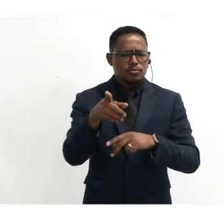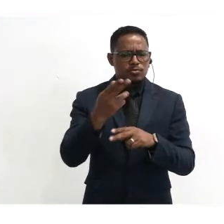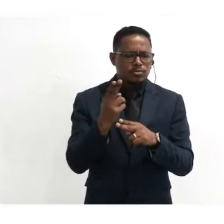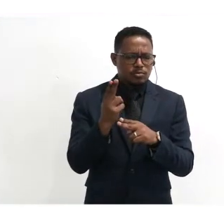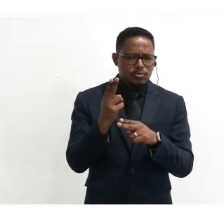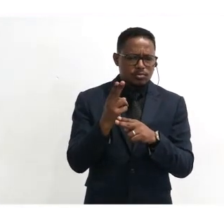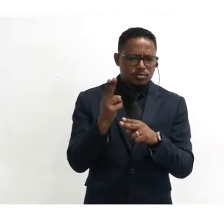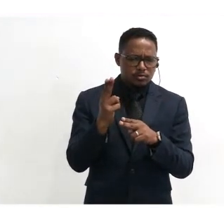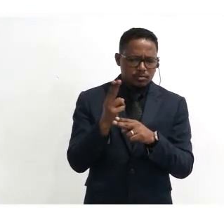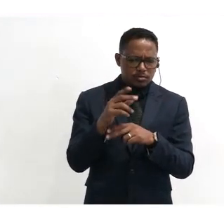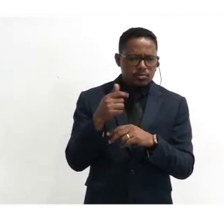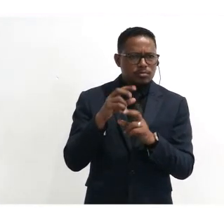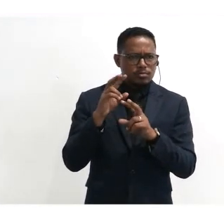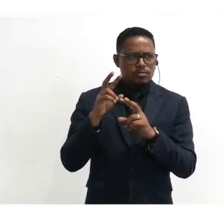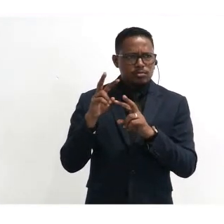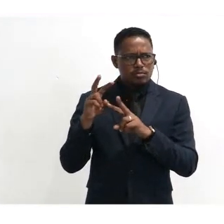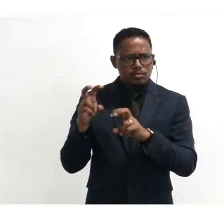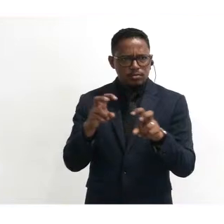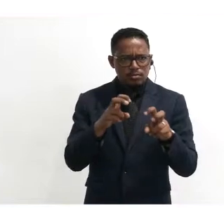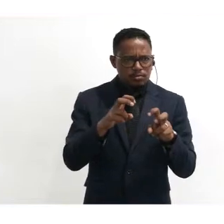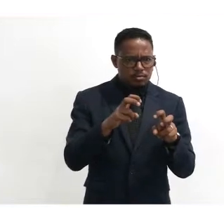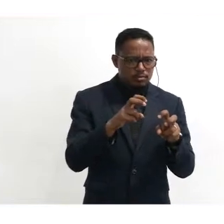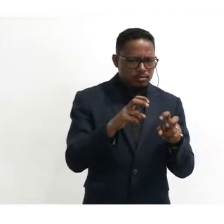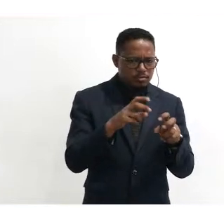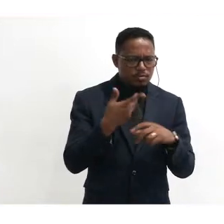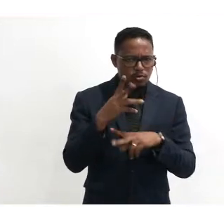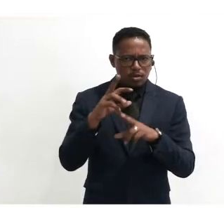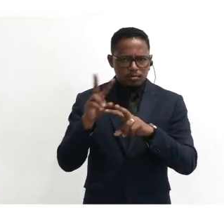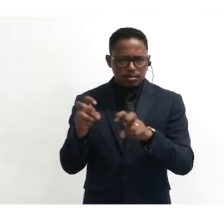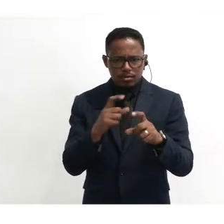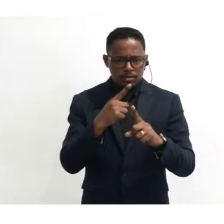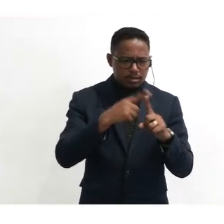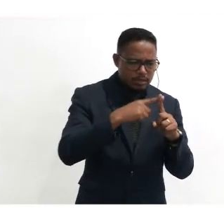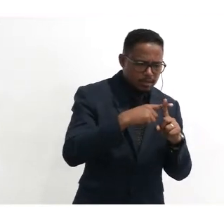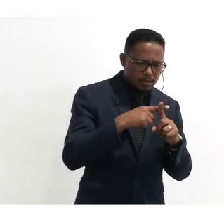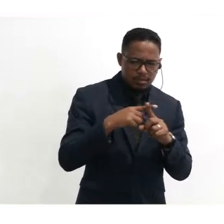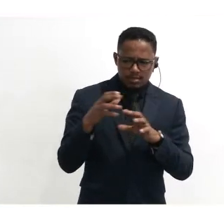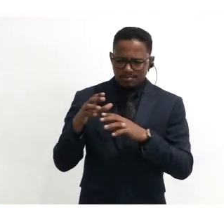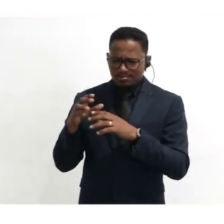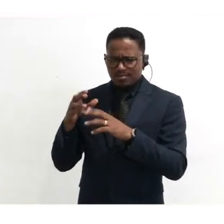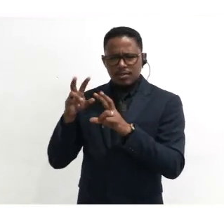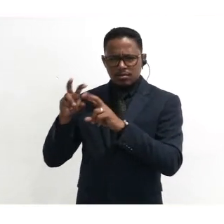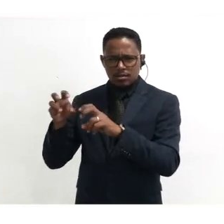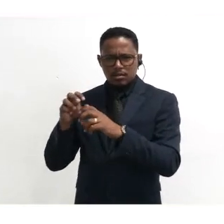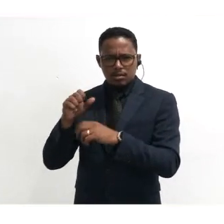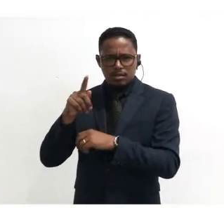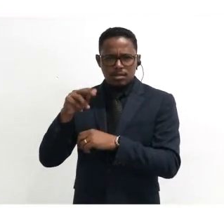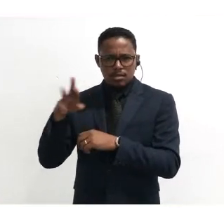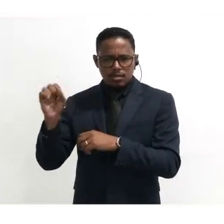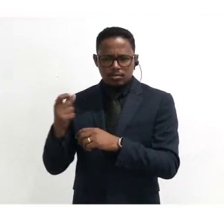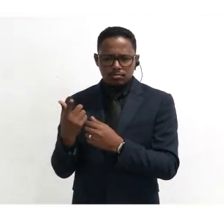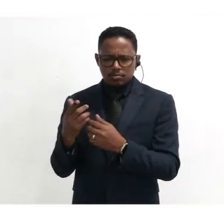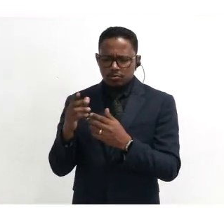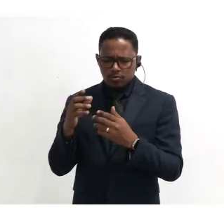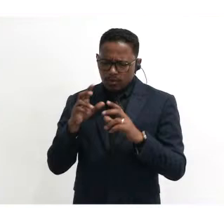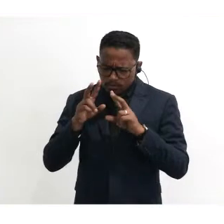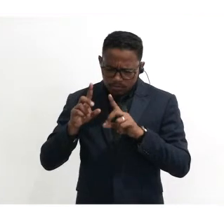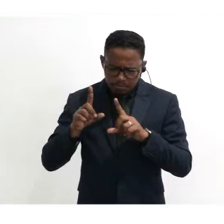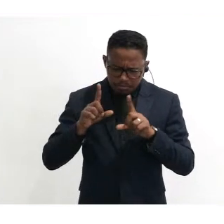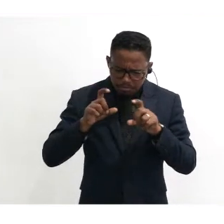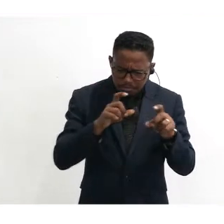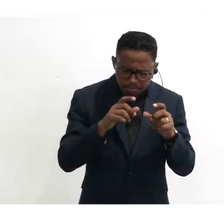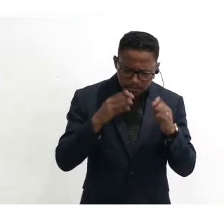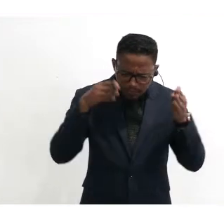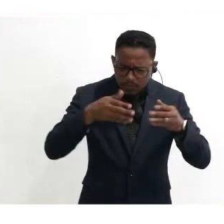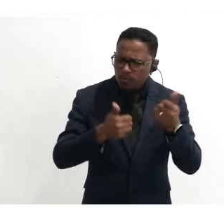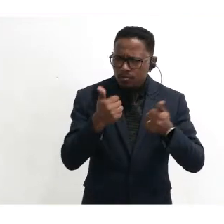analysis? And thermal analysis and stress analysis. Yeah. So ANSYS is a popular one. Yeah.